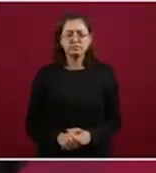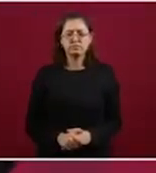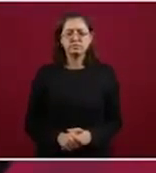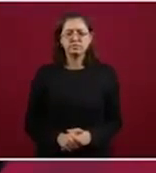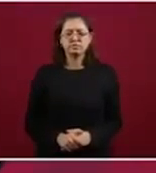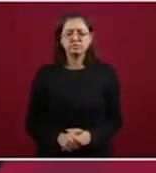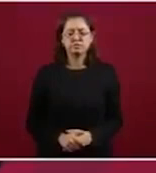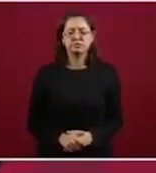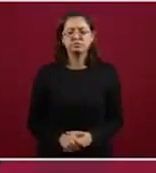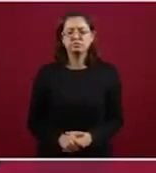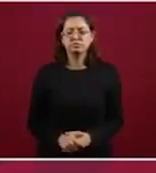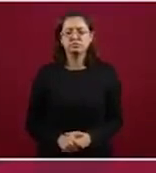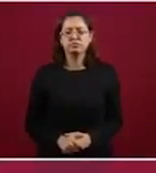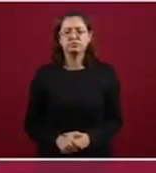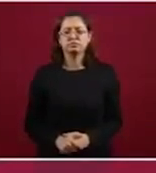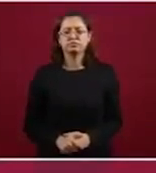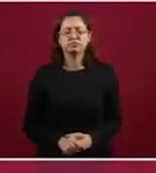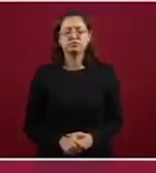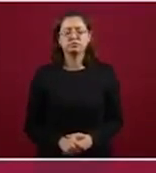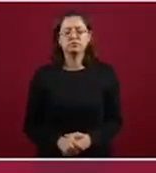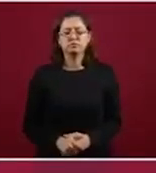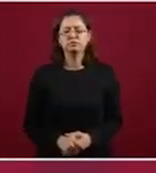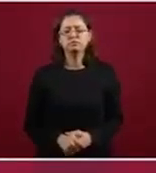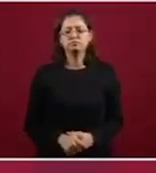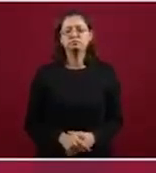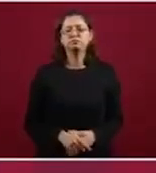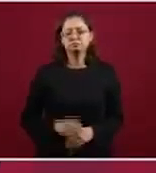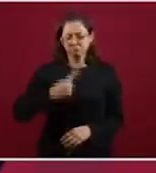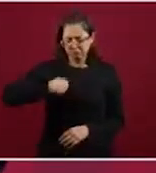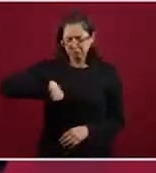en lo que podamos